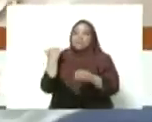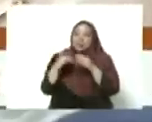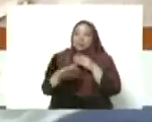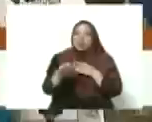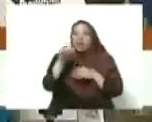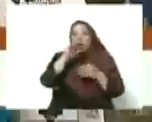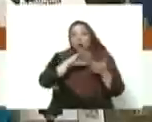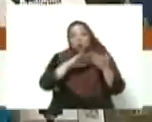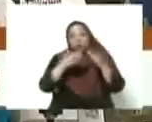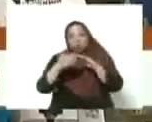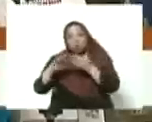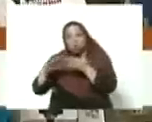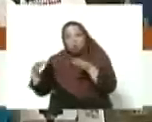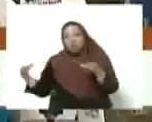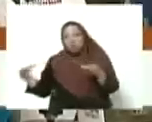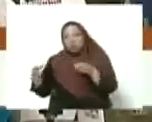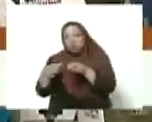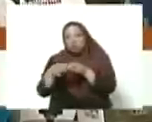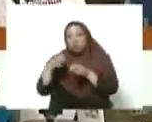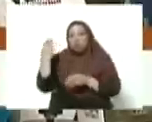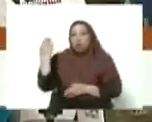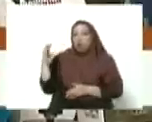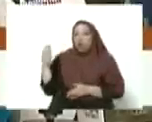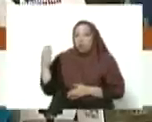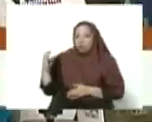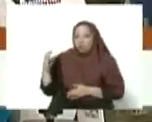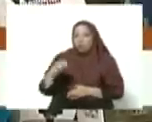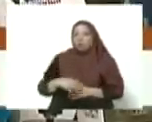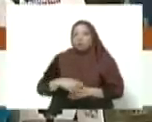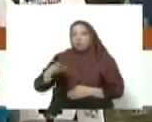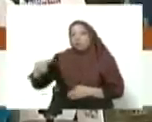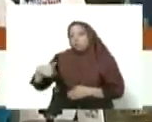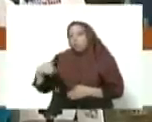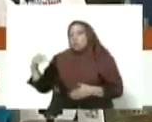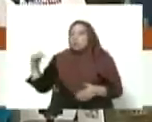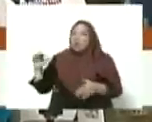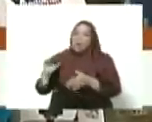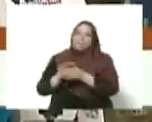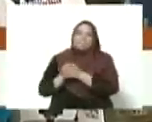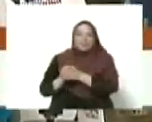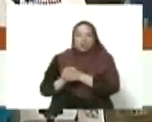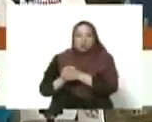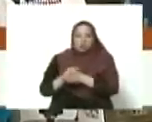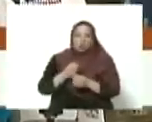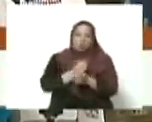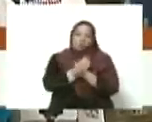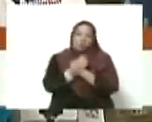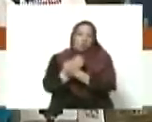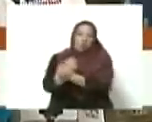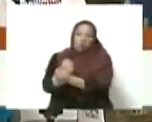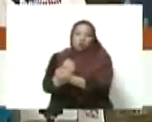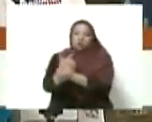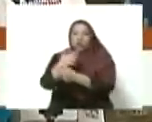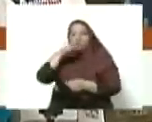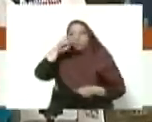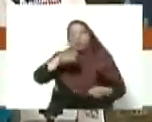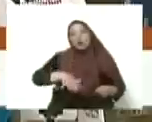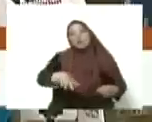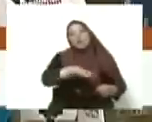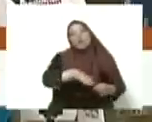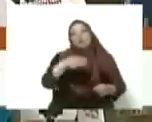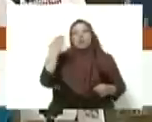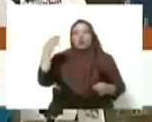la comitiva de la República de Colombia nuestro afecto, nuestro cariño, nuestro amor por el pueblo